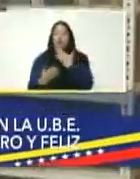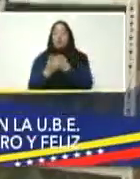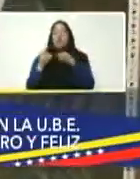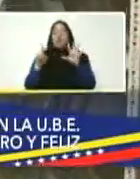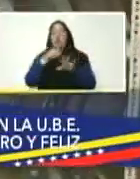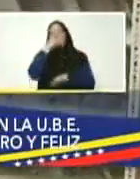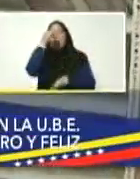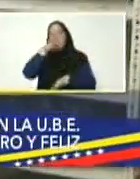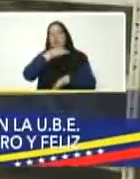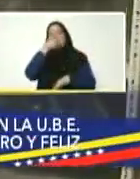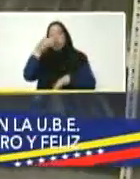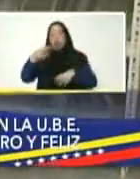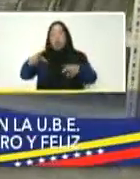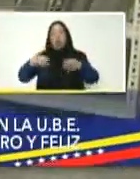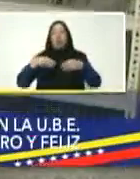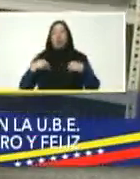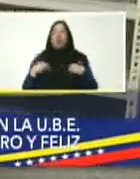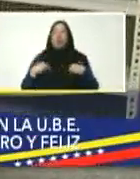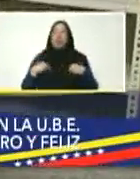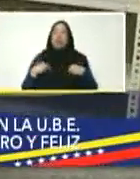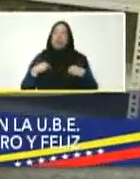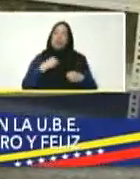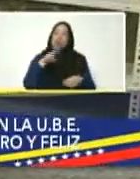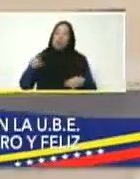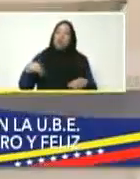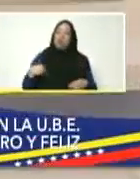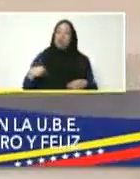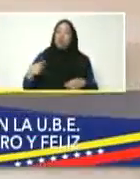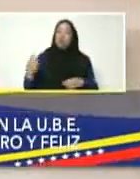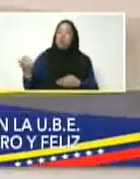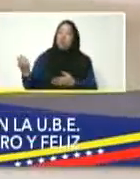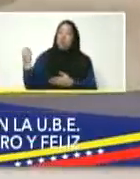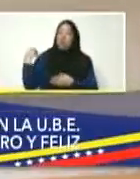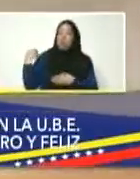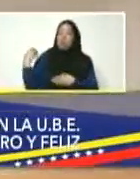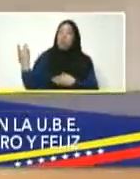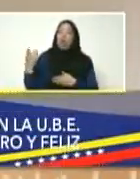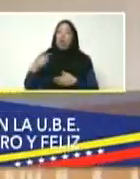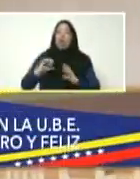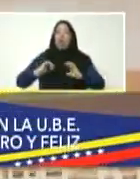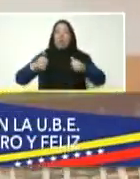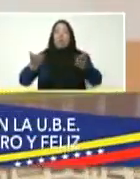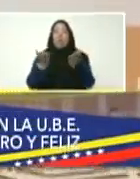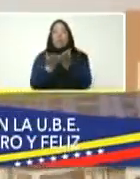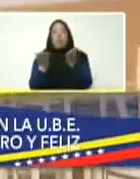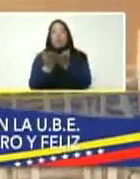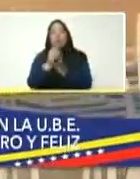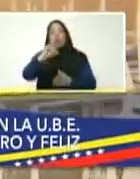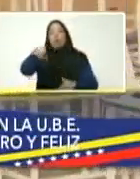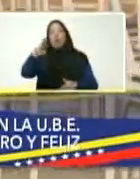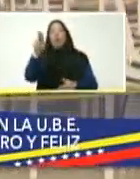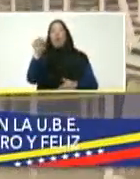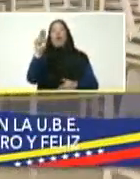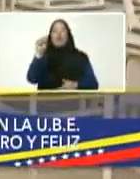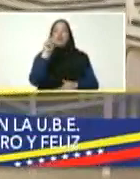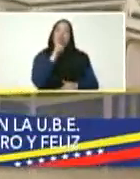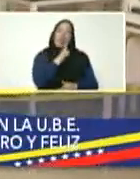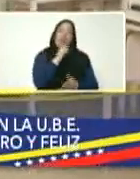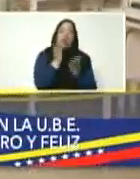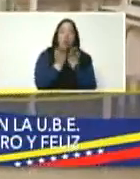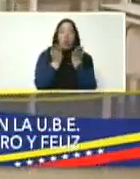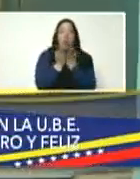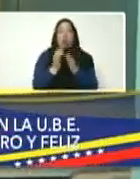de la tarde y eso hay que reconocerlo, porque usted confió en nosotros y gracias a ello hoy renace la Escuela Juan Aranaga. Bueno,